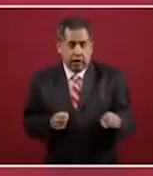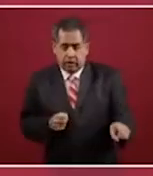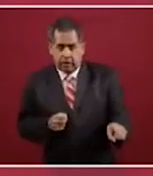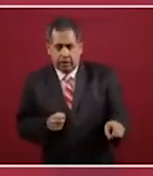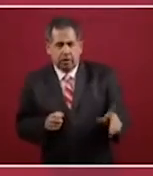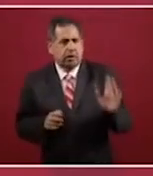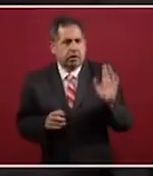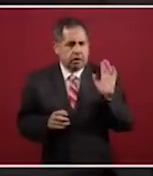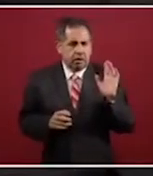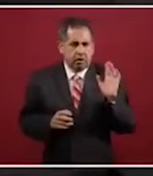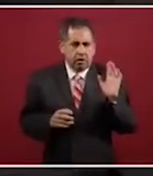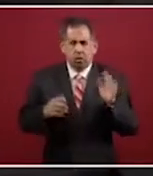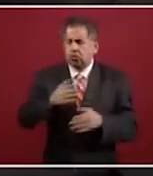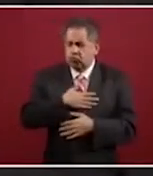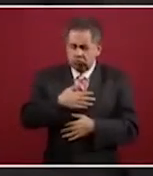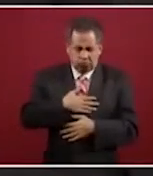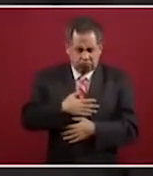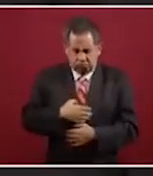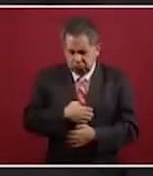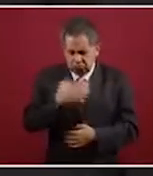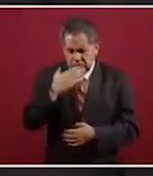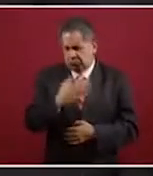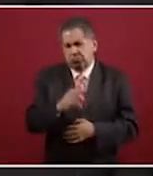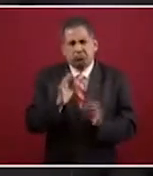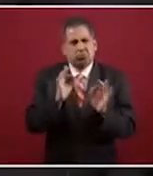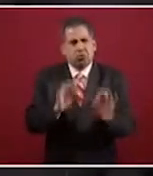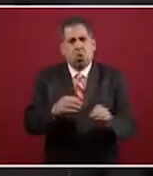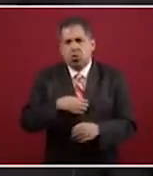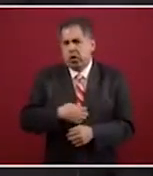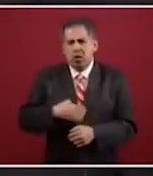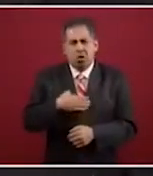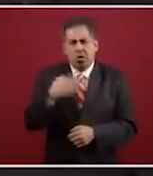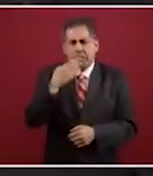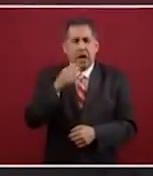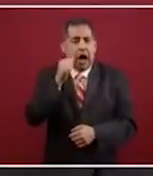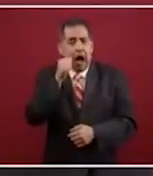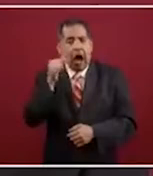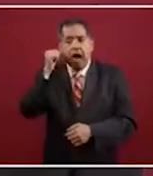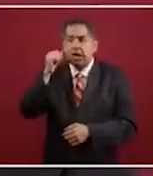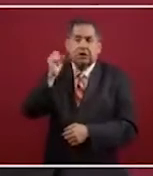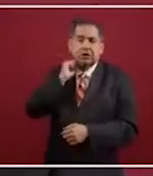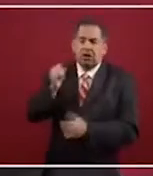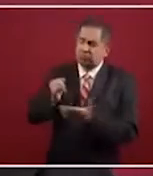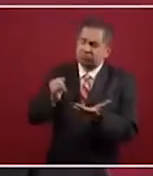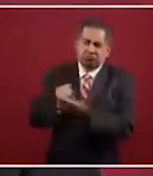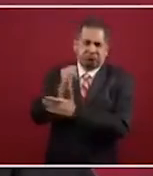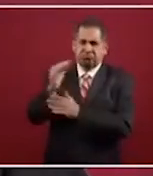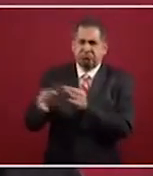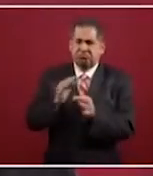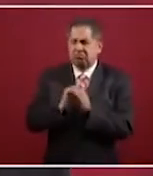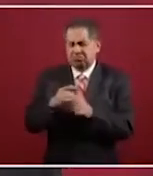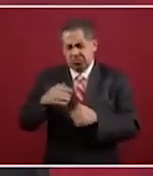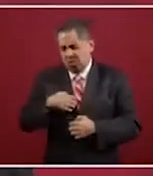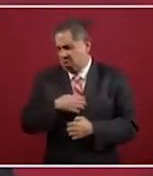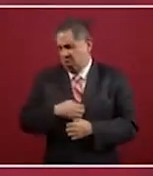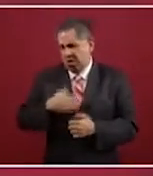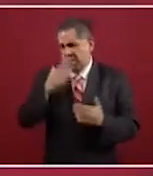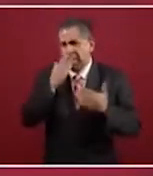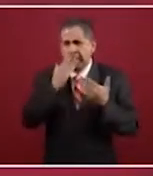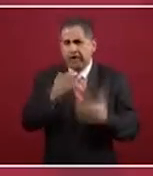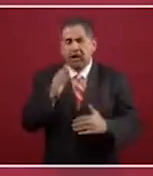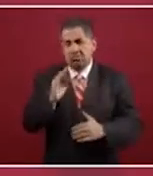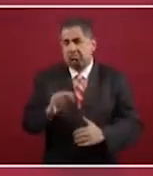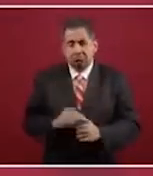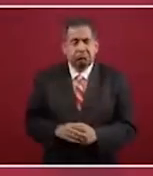y estoy muy satisfecho por lo que se resolvió en el senado d